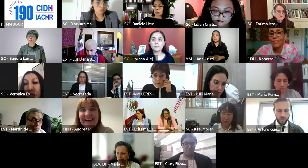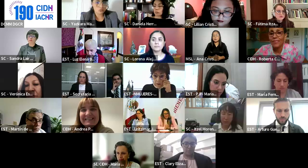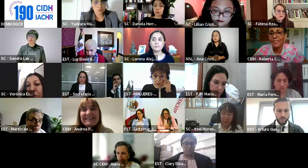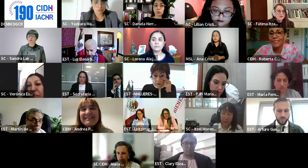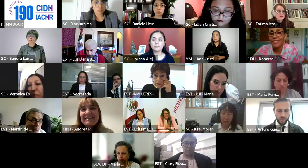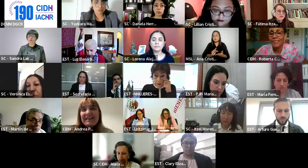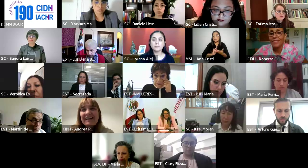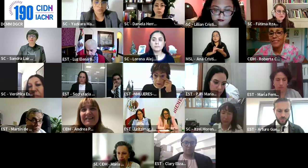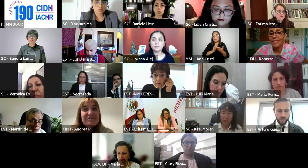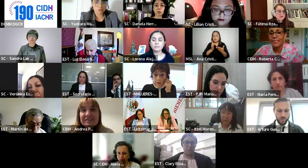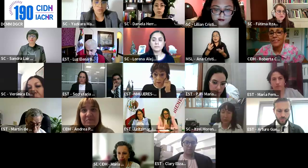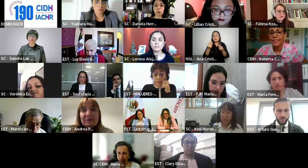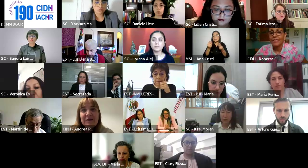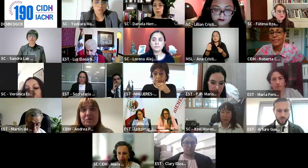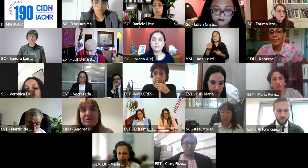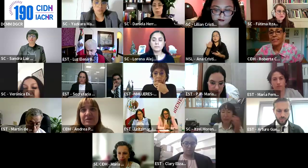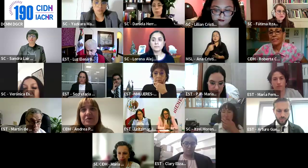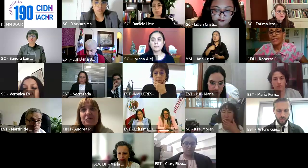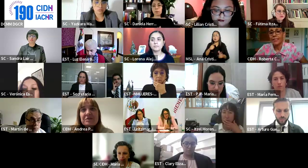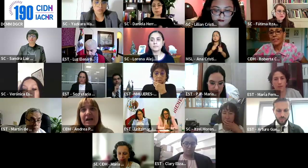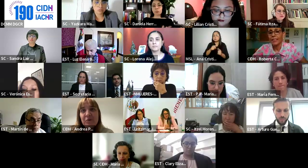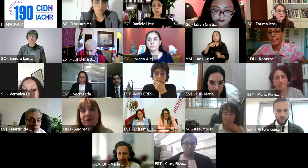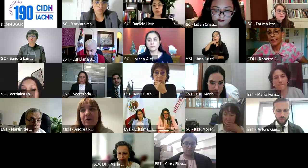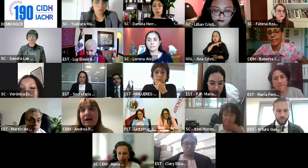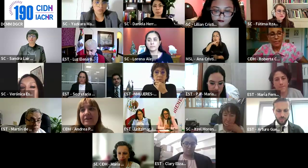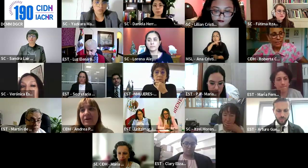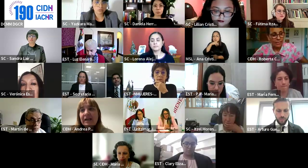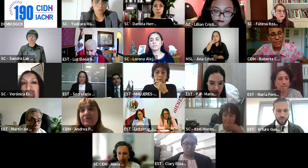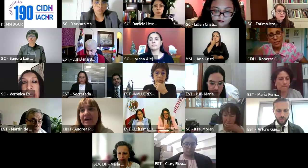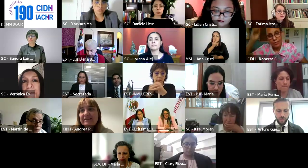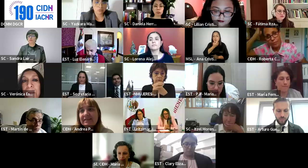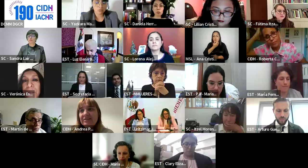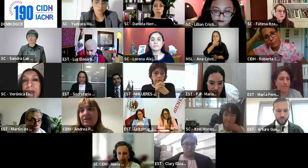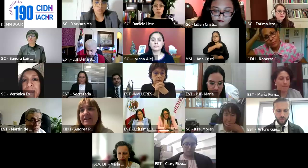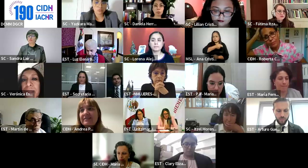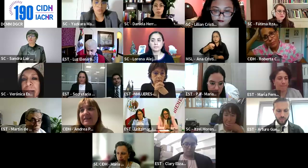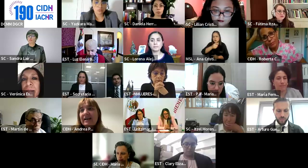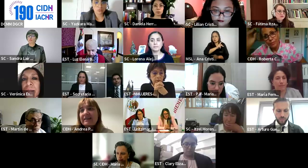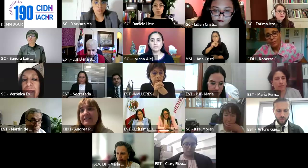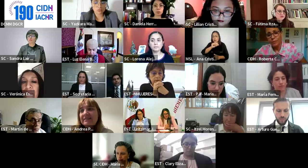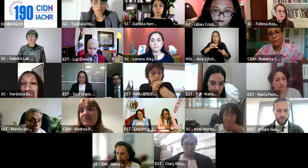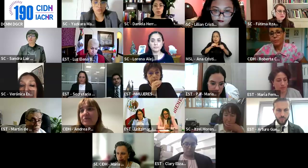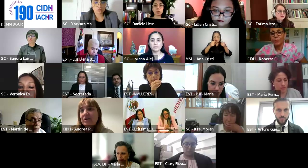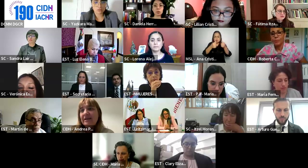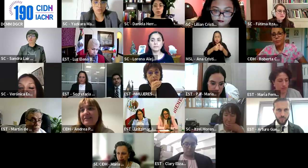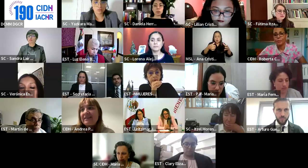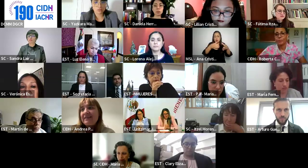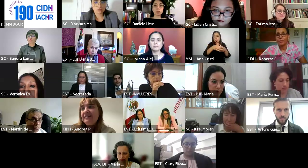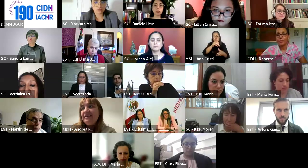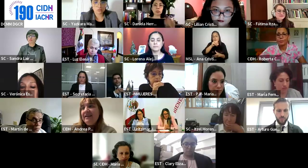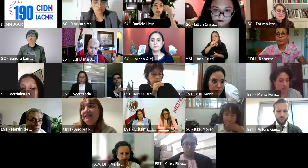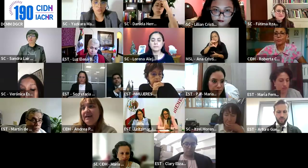Muchas gracias. Simplemente un saludo a todas las organizaciones y a las